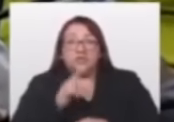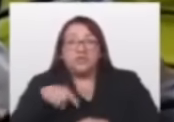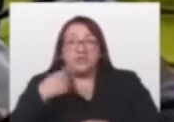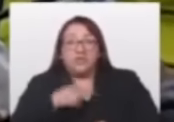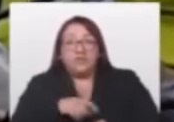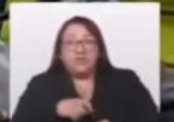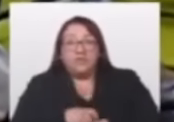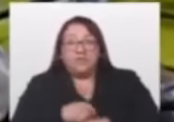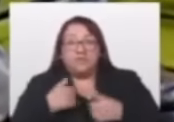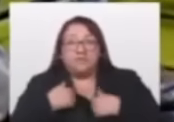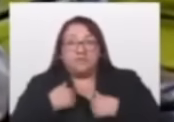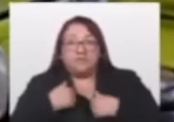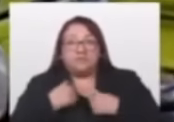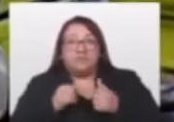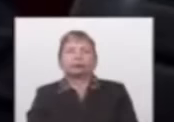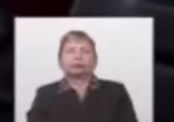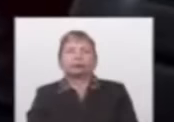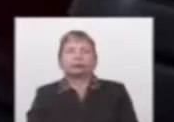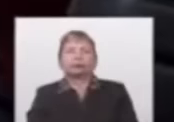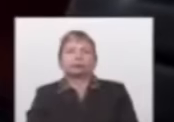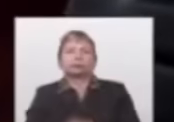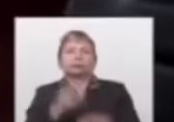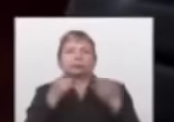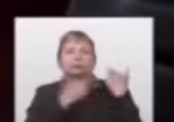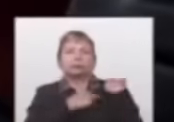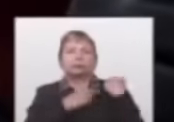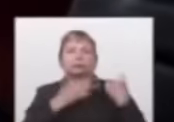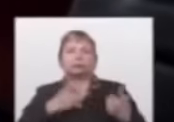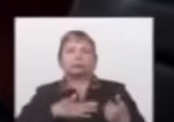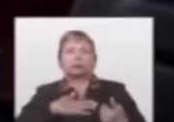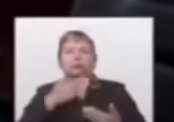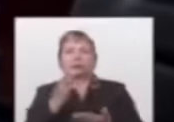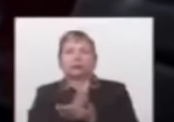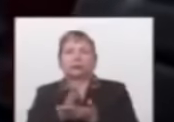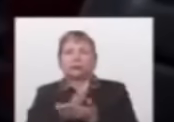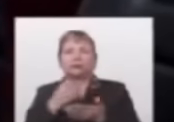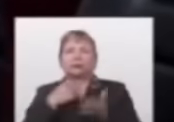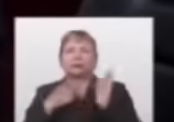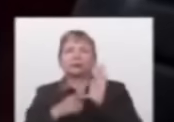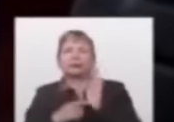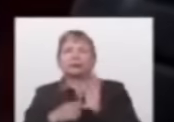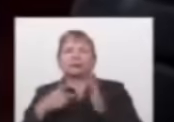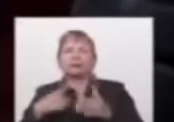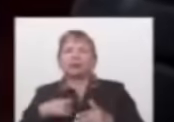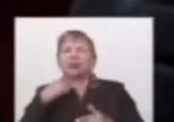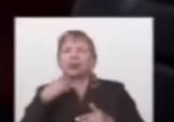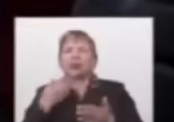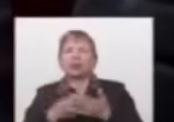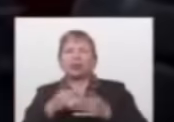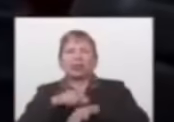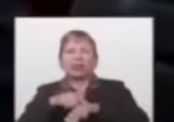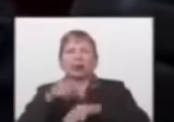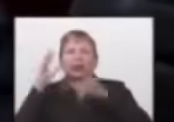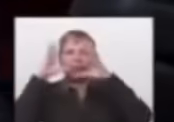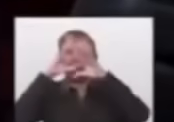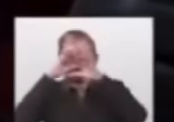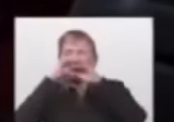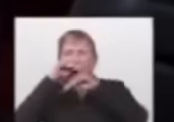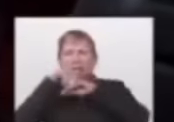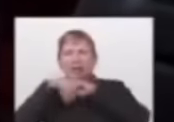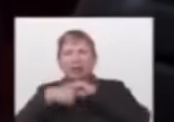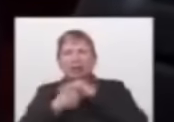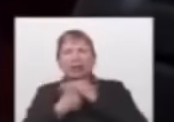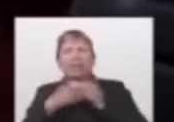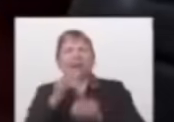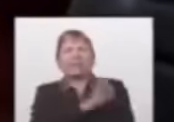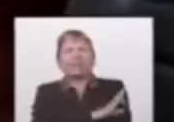horas detengan a su asesor en la Fiscalía de la Nación? Con respecto a mi participación, señalan que estuve en las horas de la madrugada en